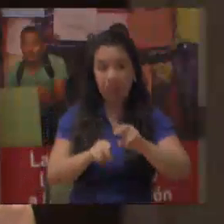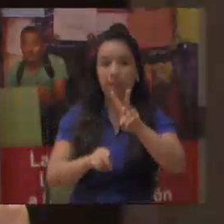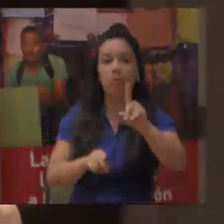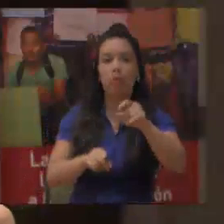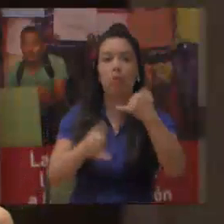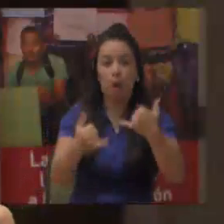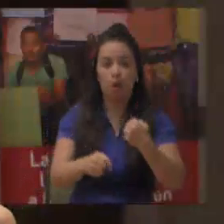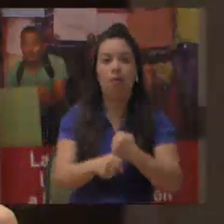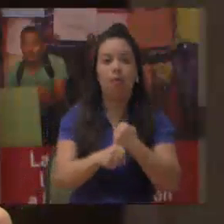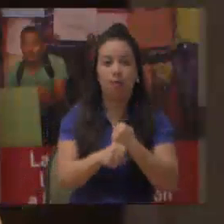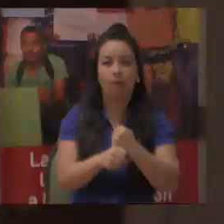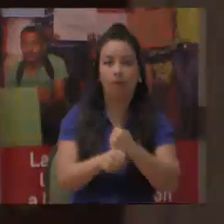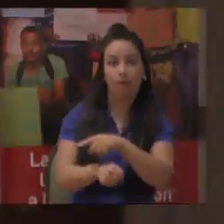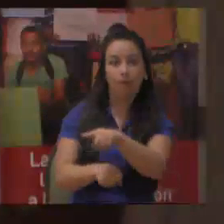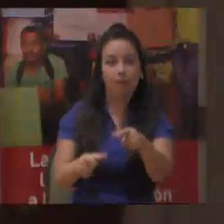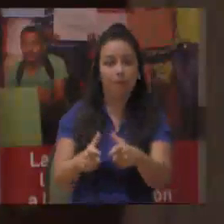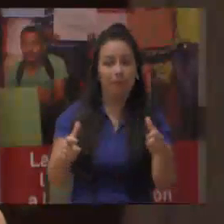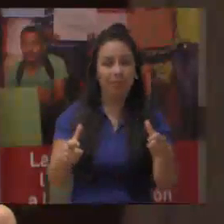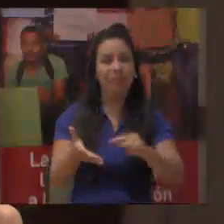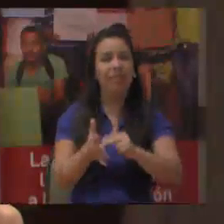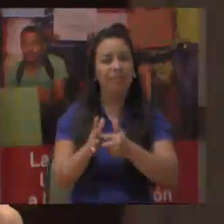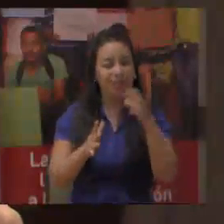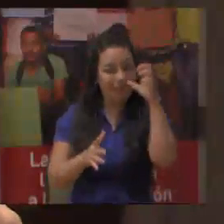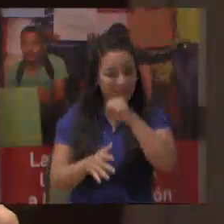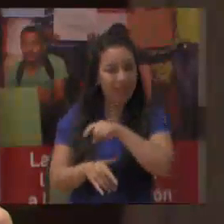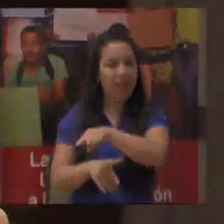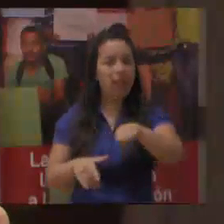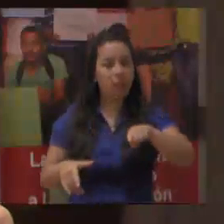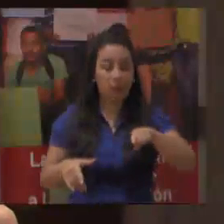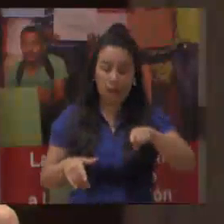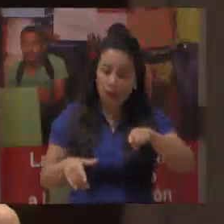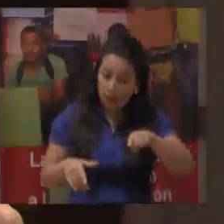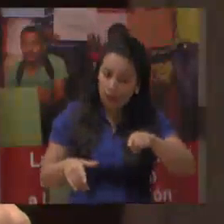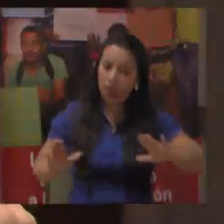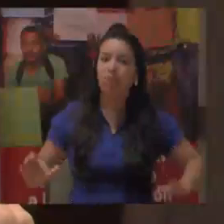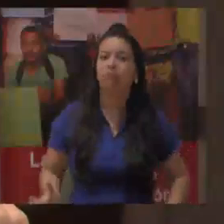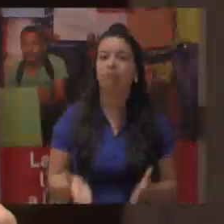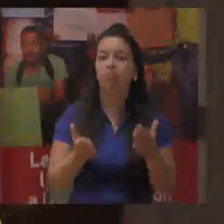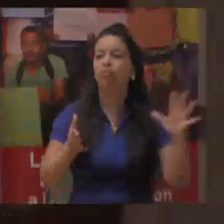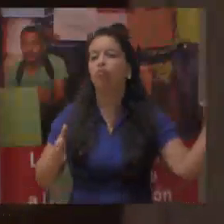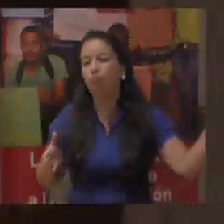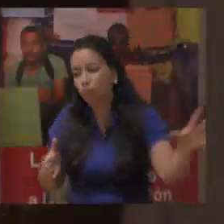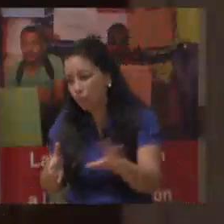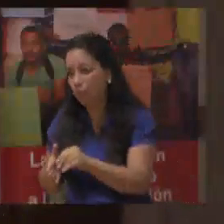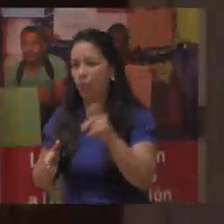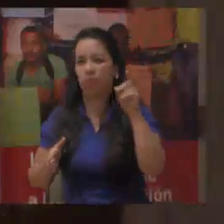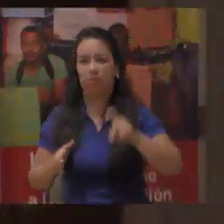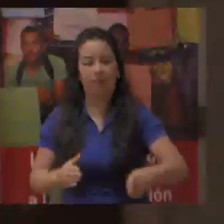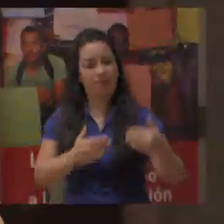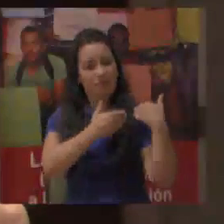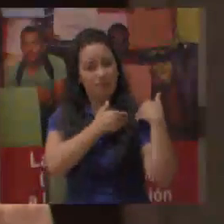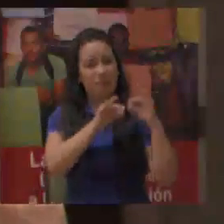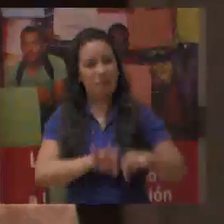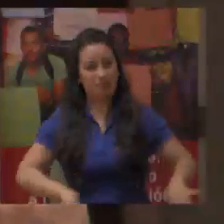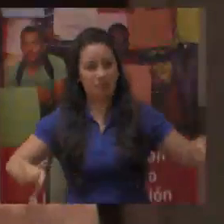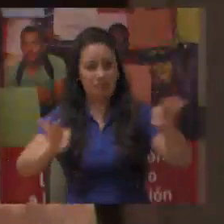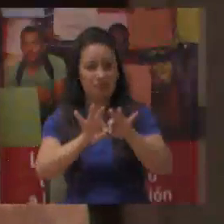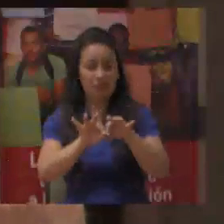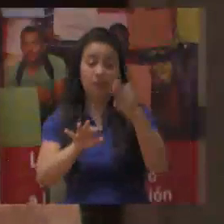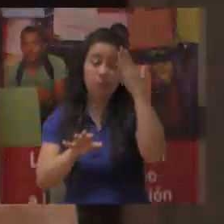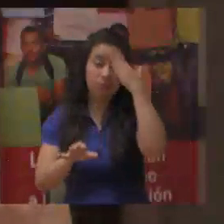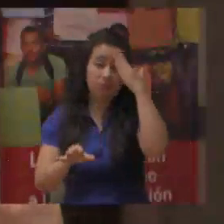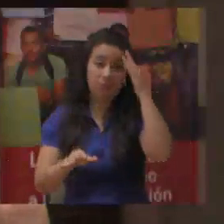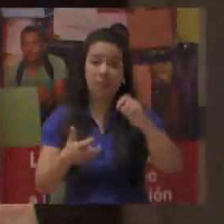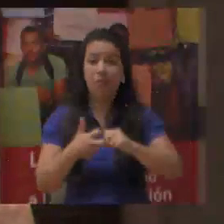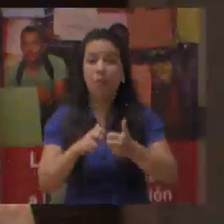lleva a nosotros a la conclusión de que tenemos que creer que la deuda es de todos y que el problema no